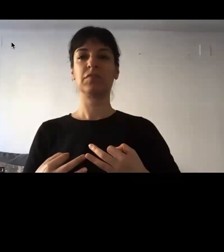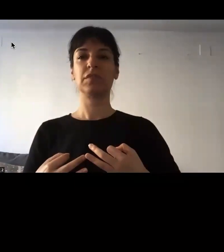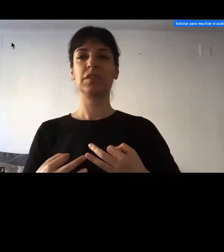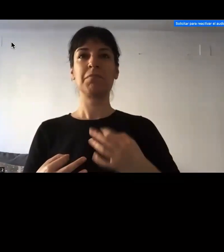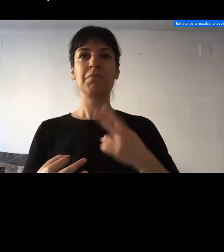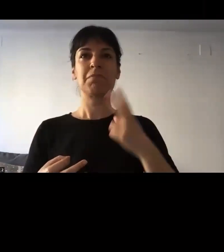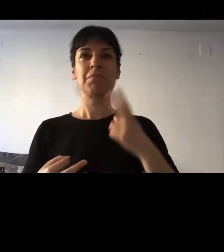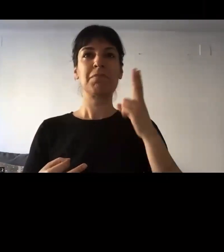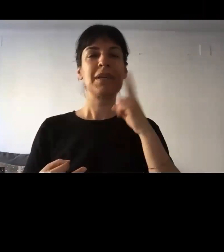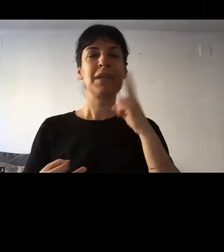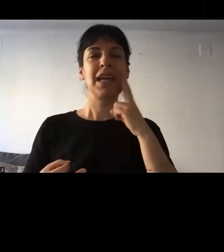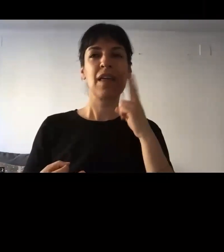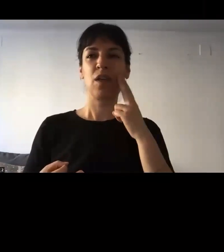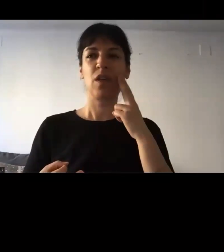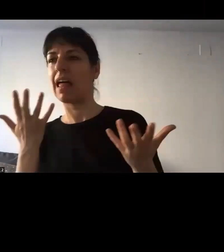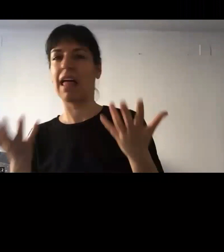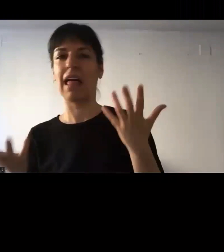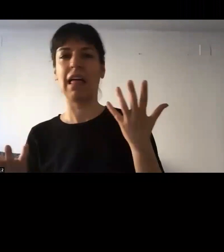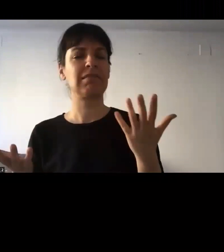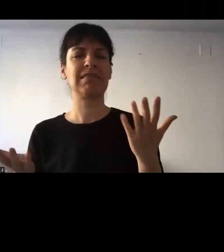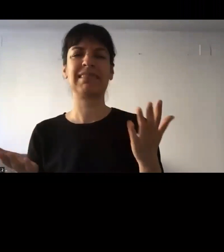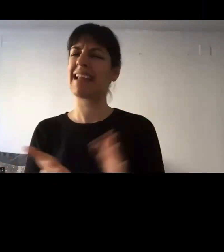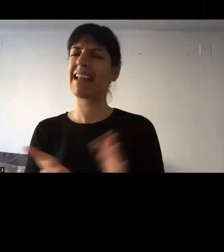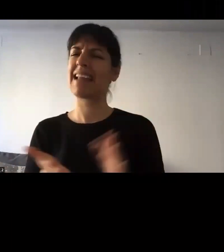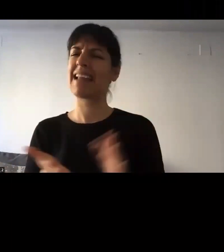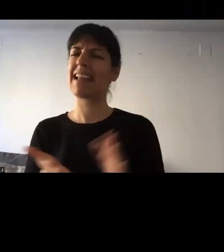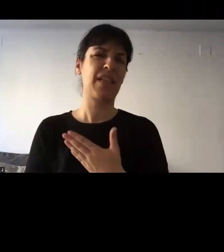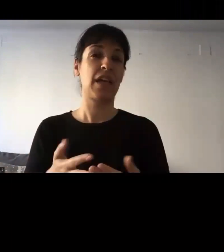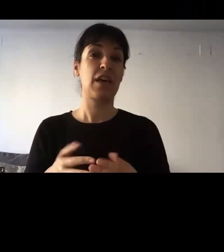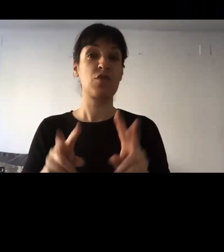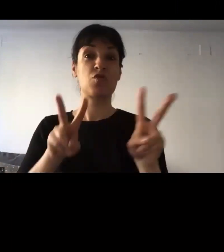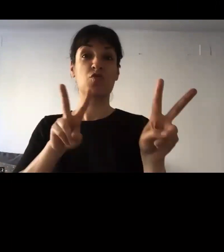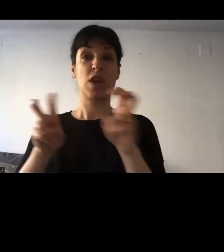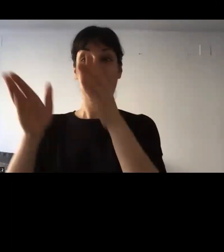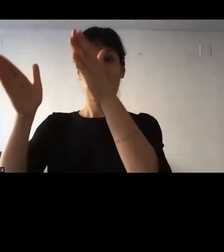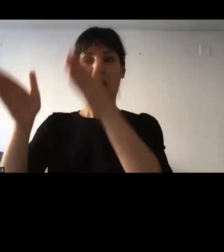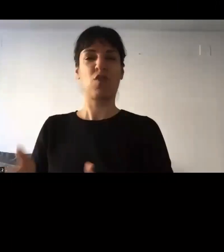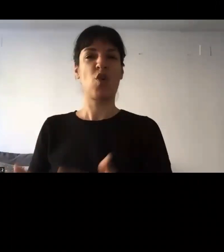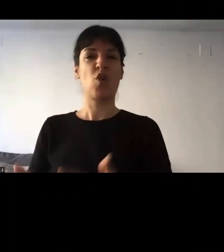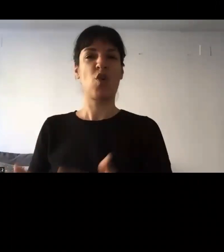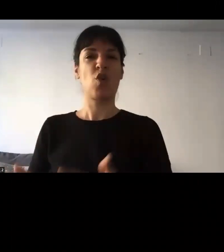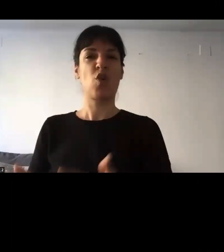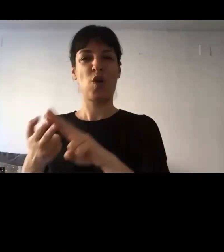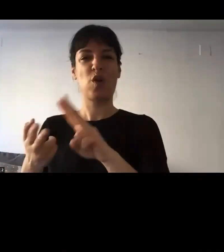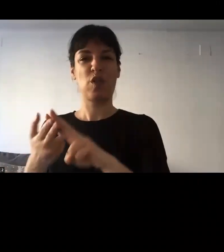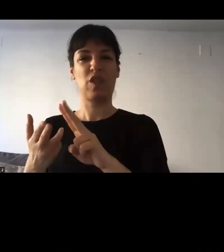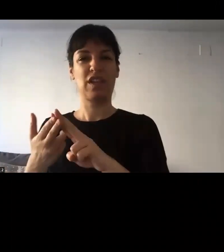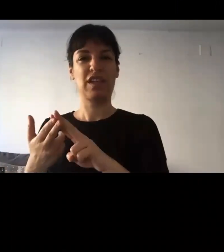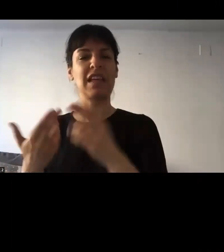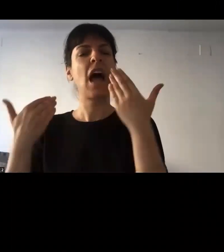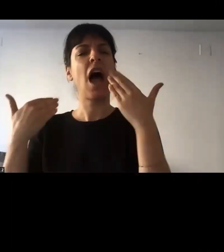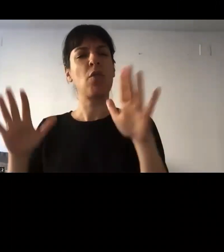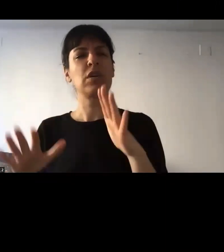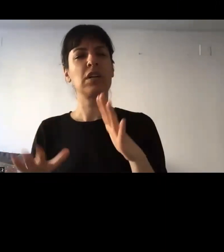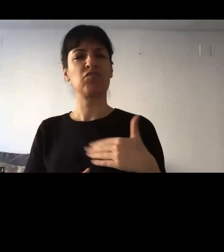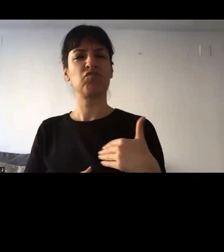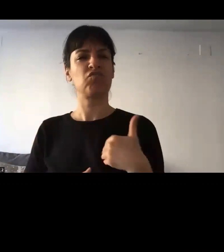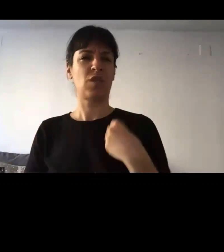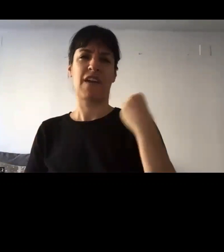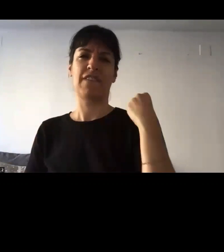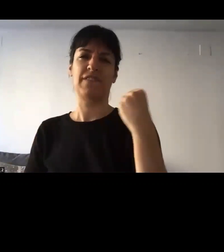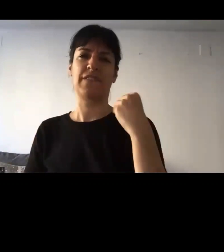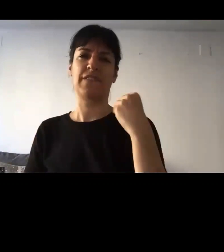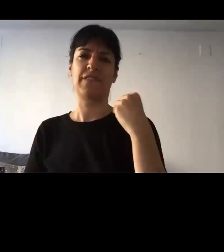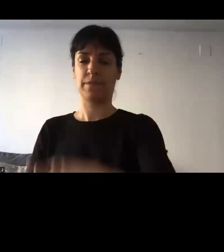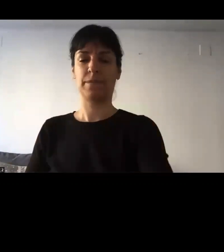sin inseguridades, vais a conocer a una persona nueva y creo que aunque vais a hacer una gran función para esa persona con